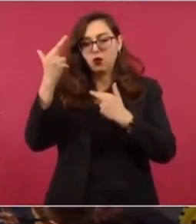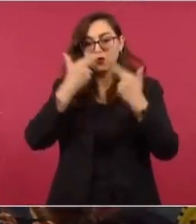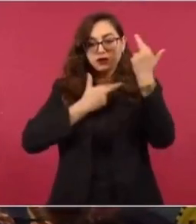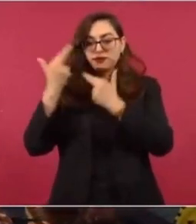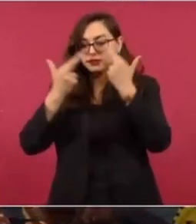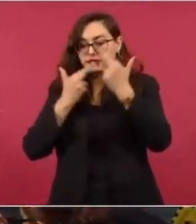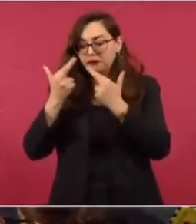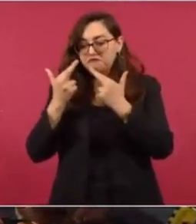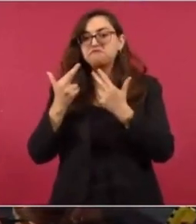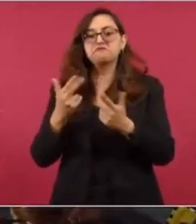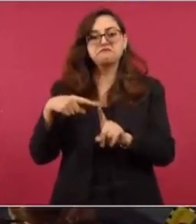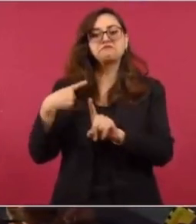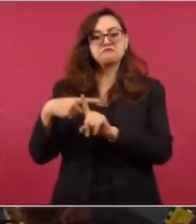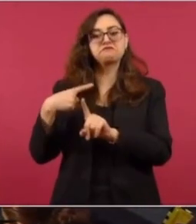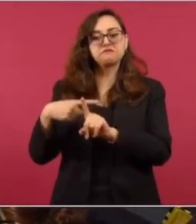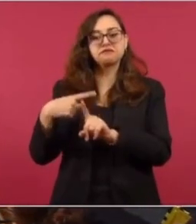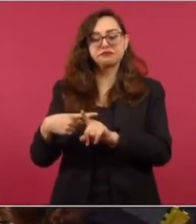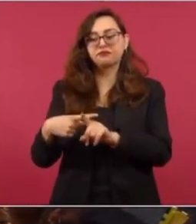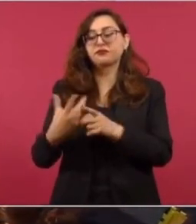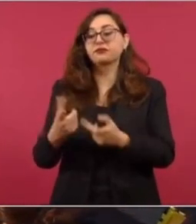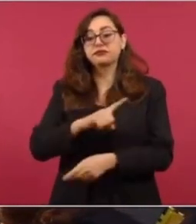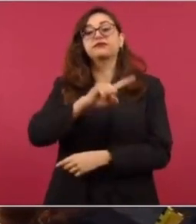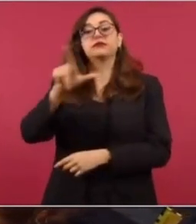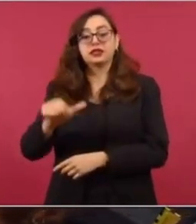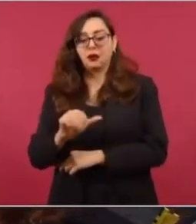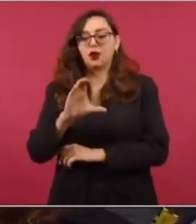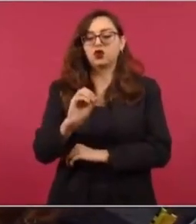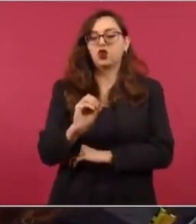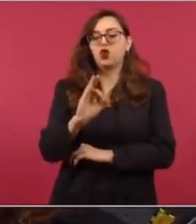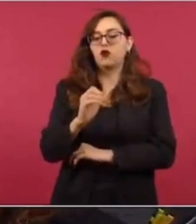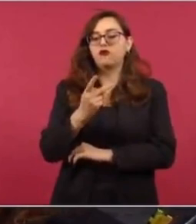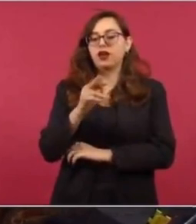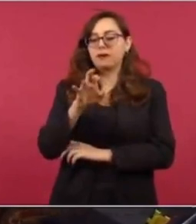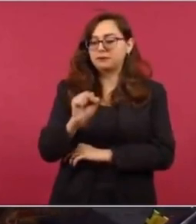son muy esperanzadores. COFEPRIS decidirá si se le confiere un